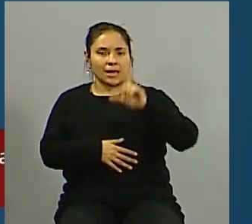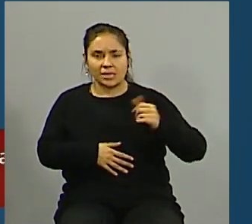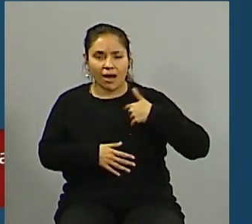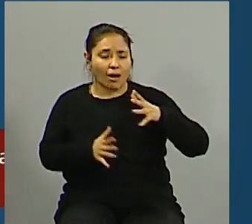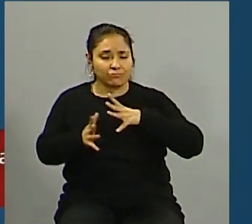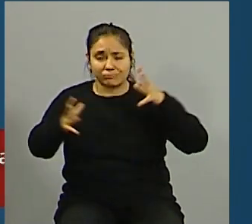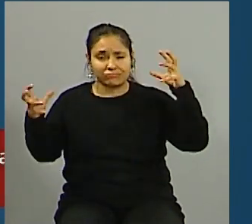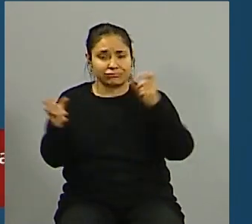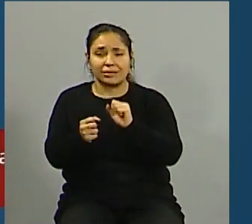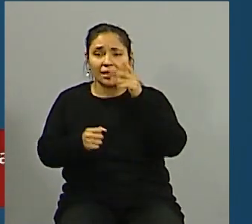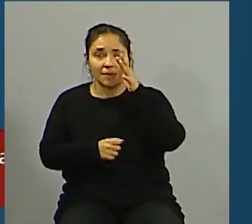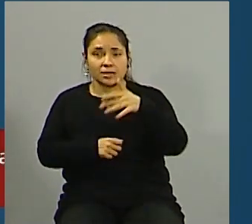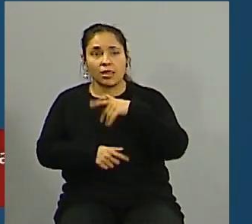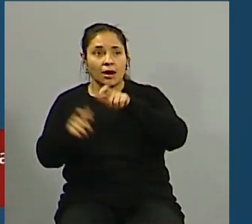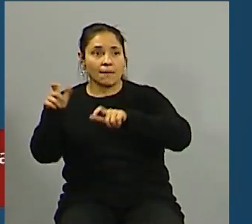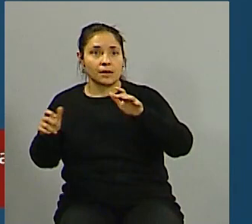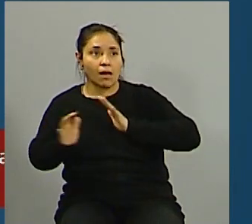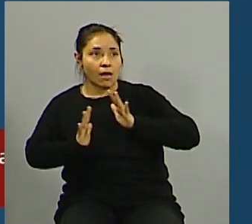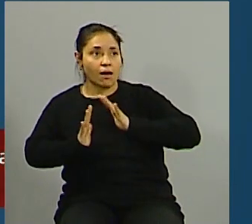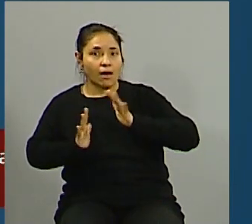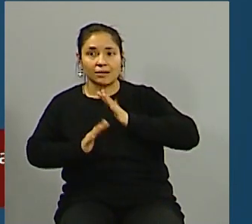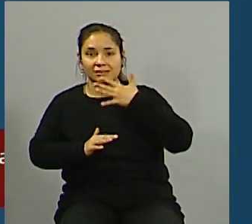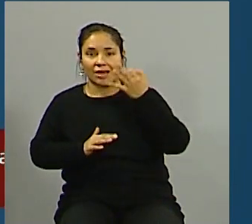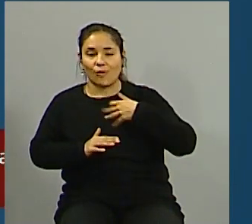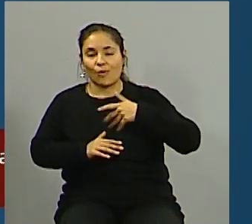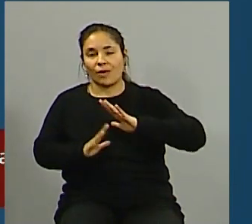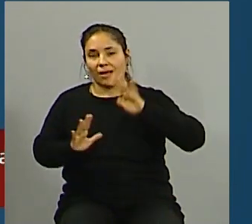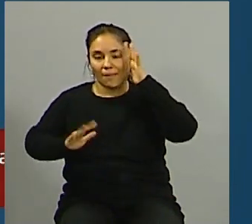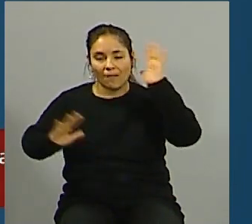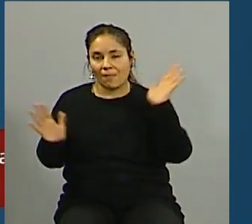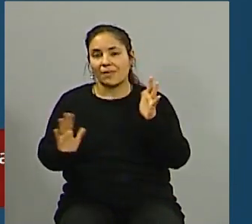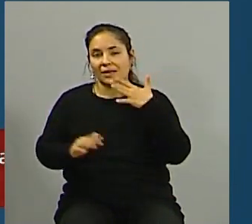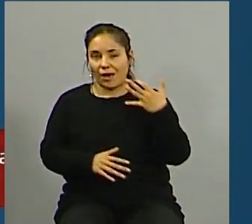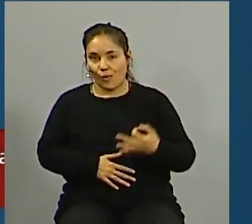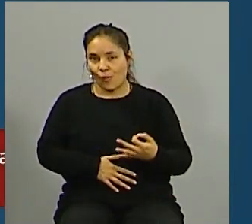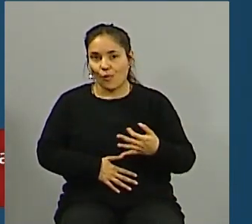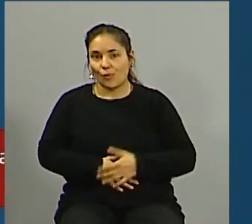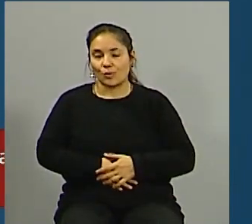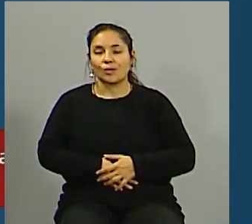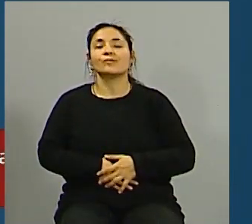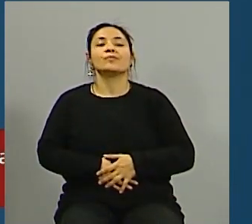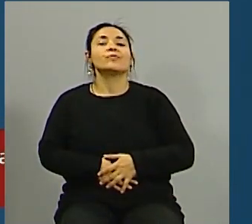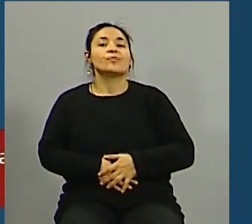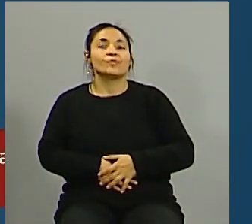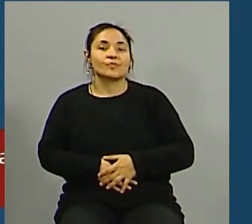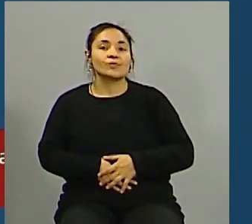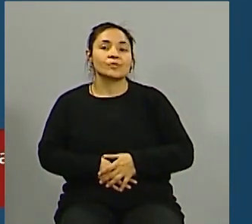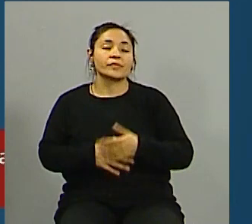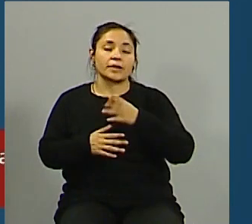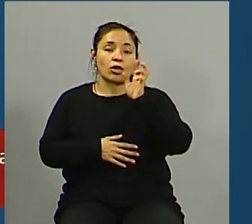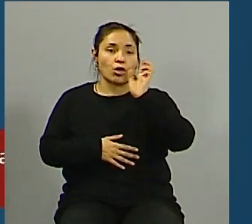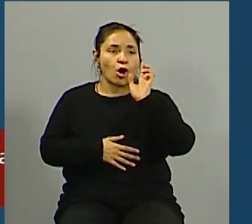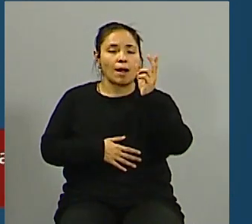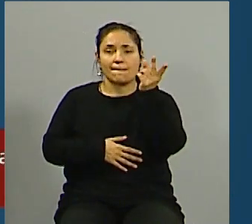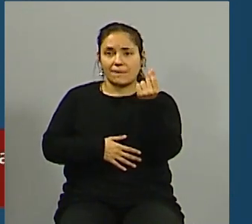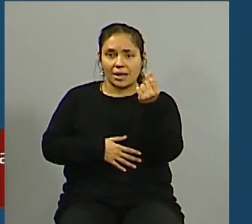hiper, seguramente vía profecía autocumplida esto termine en una hiperinflación. Cuando miramos las cotizaciones del dólar,